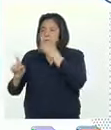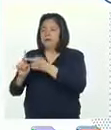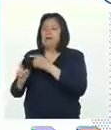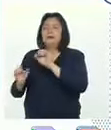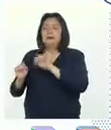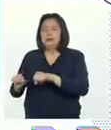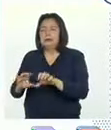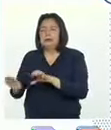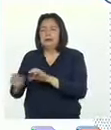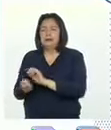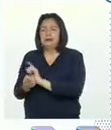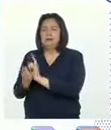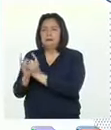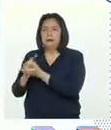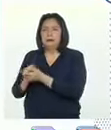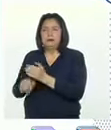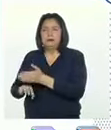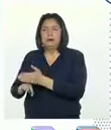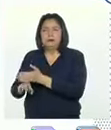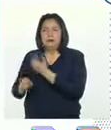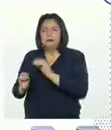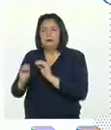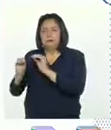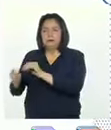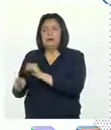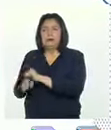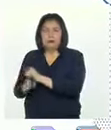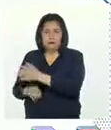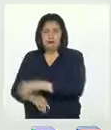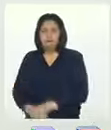acciones de mejora con sus actividades de implementación.